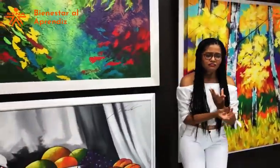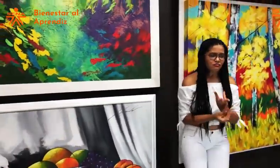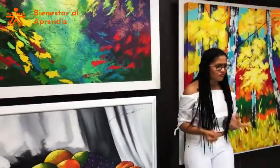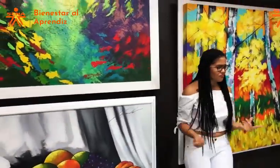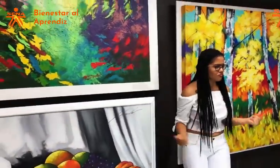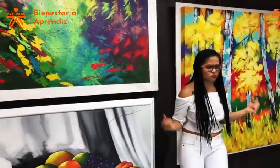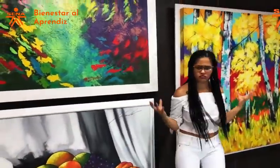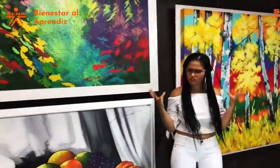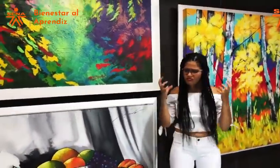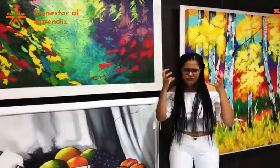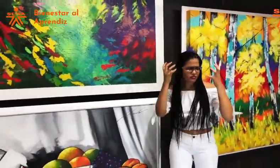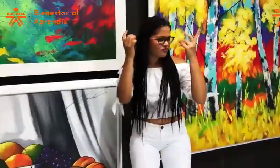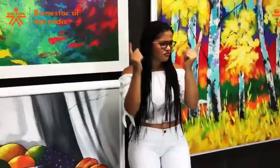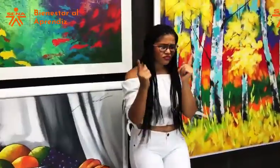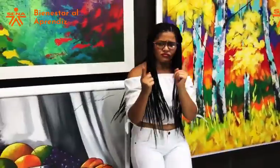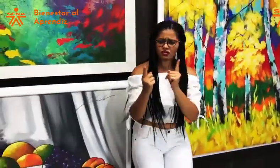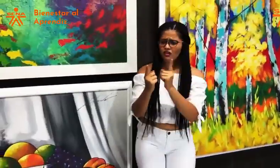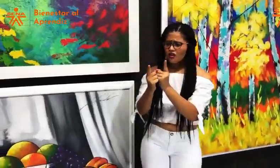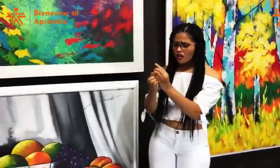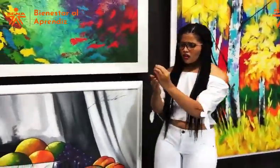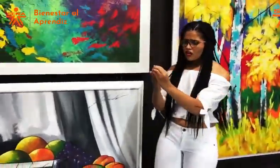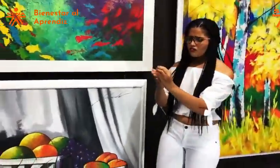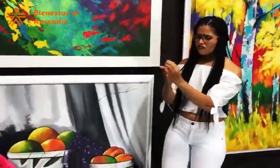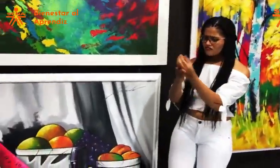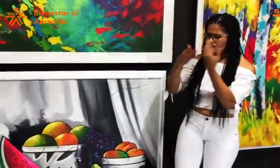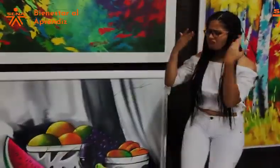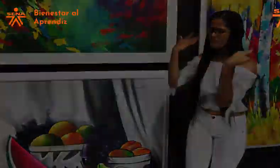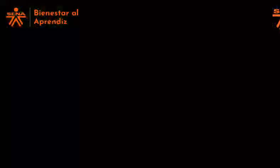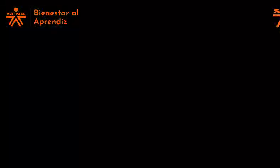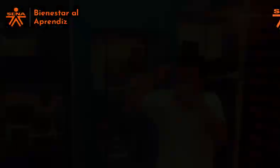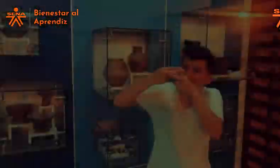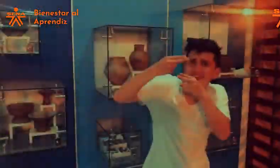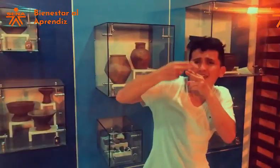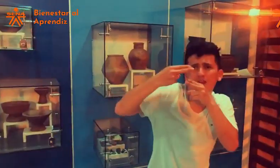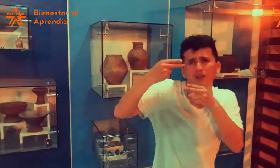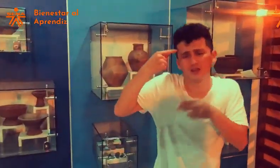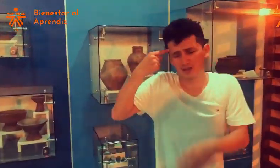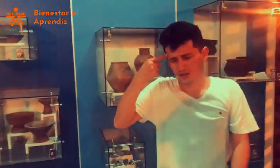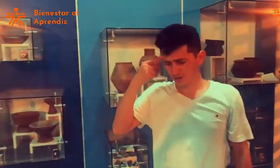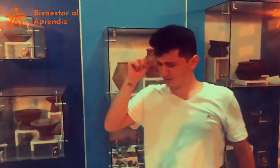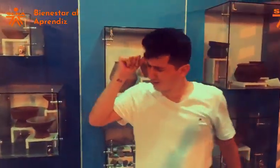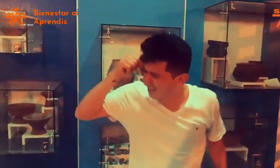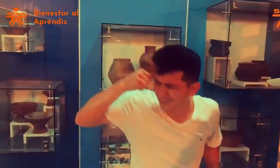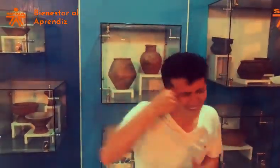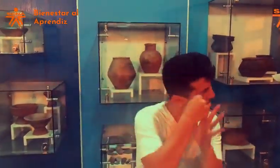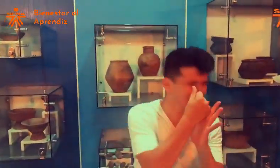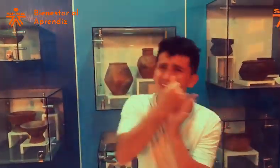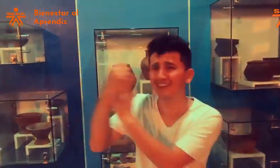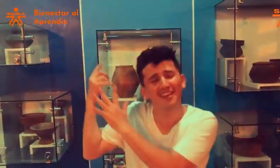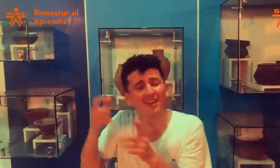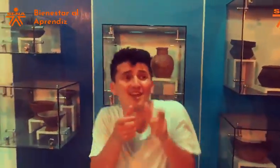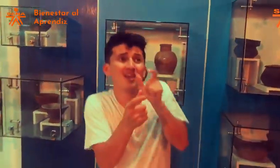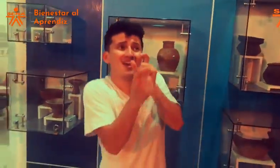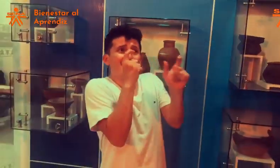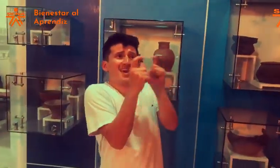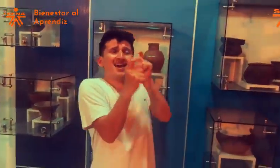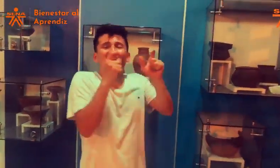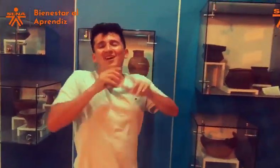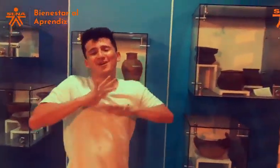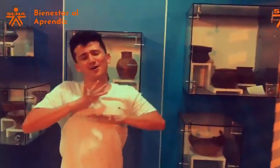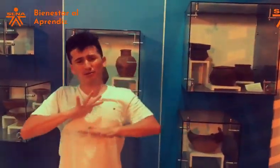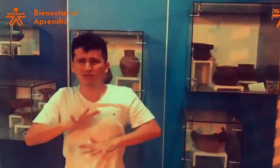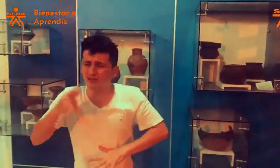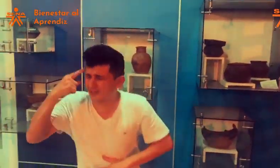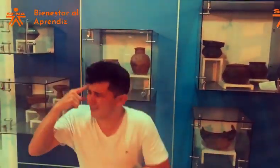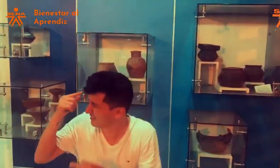que no verte me enloquece y aceptar que otra te besé no estaba en el libreto, baby. A veces tomo por olvidarte, porque sinceramente